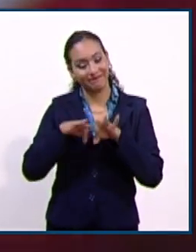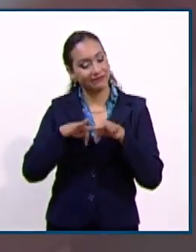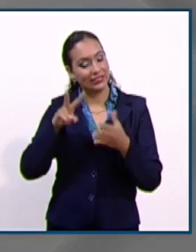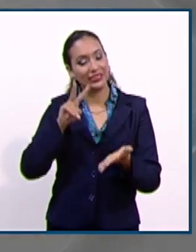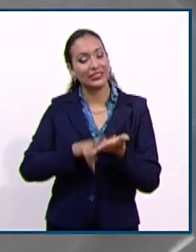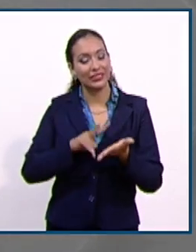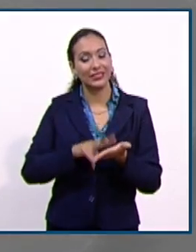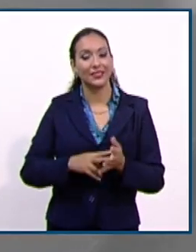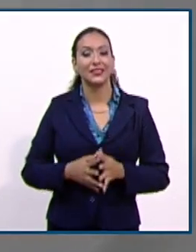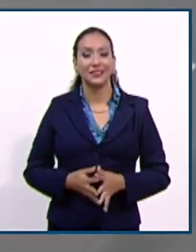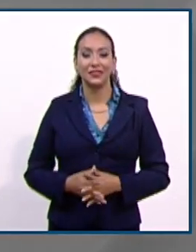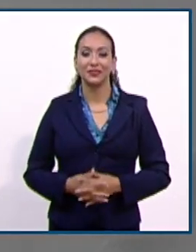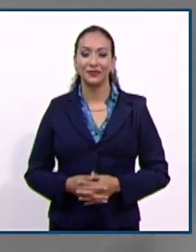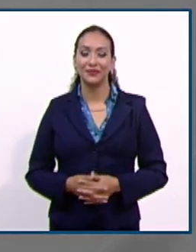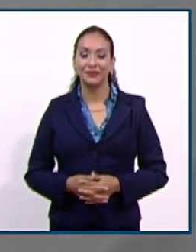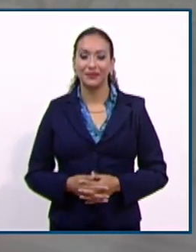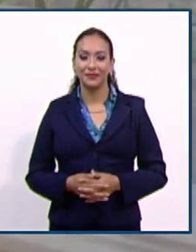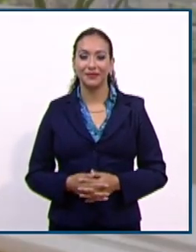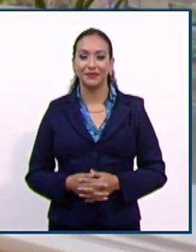nací.